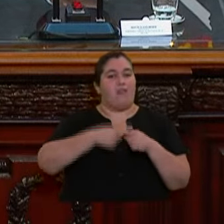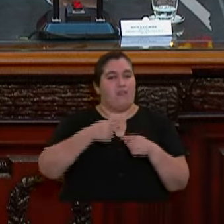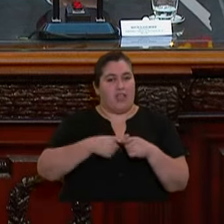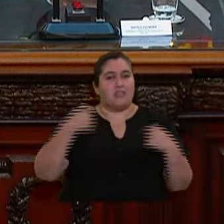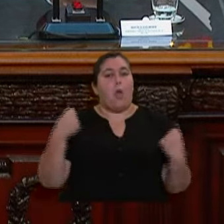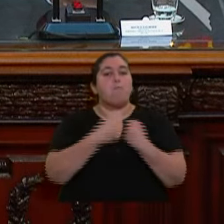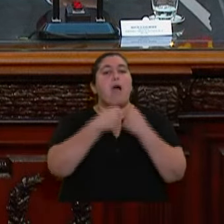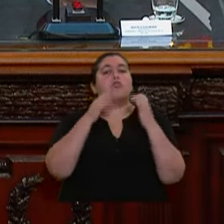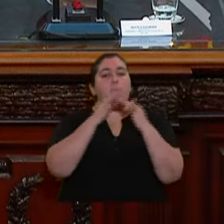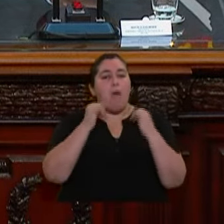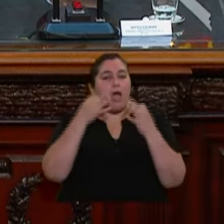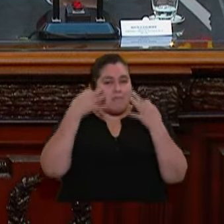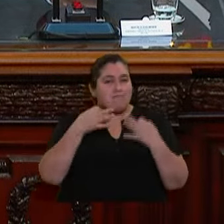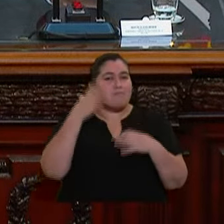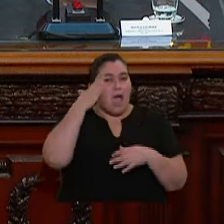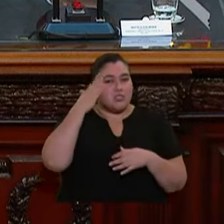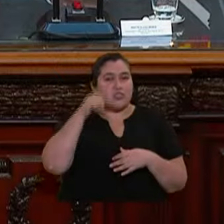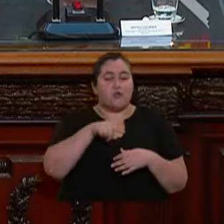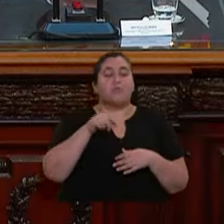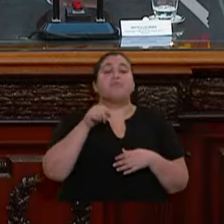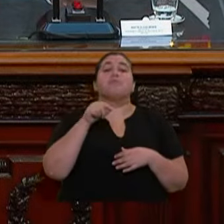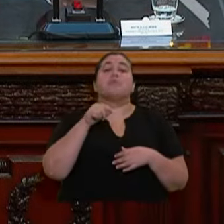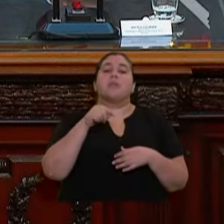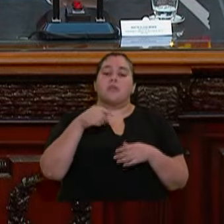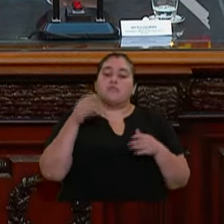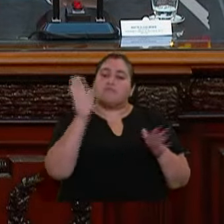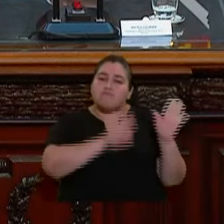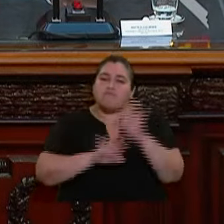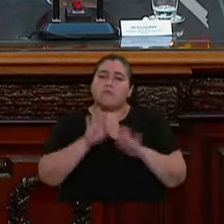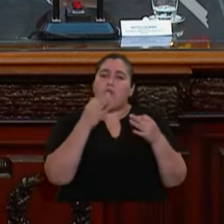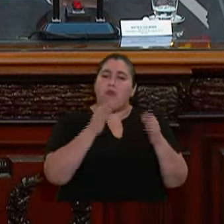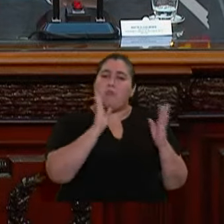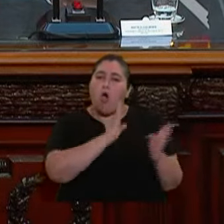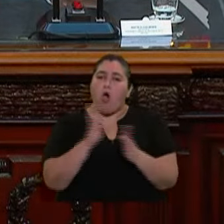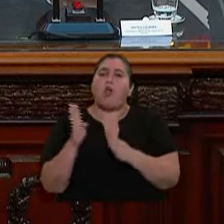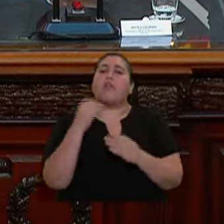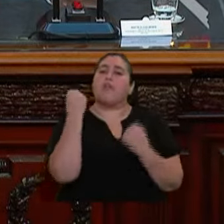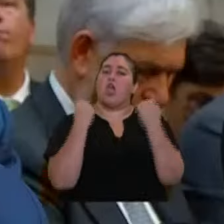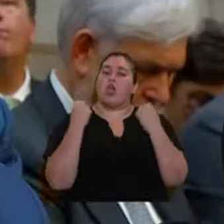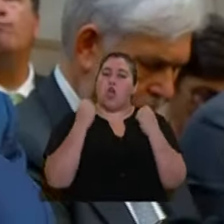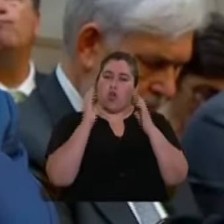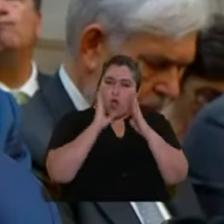contrato social que establezca los 10 principios del nuevo orden económico argentino.